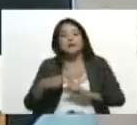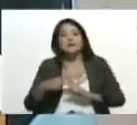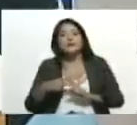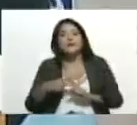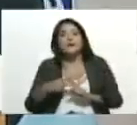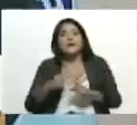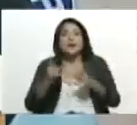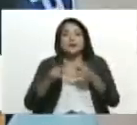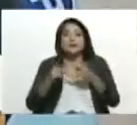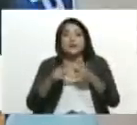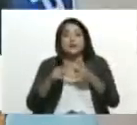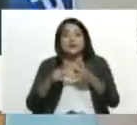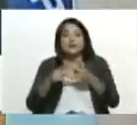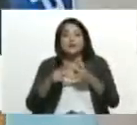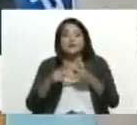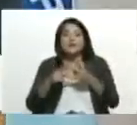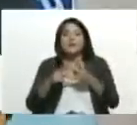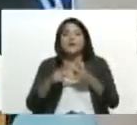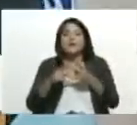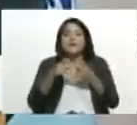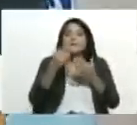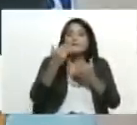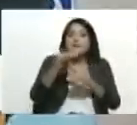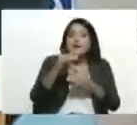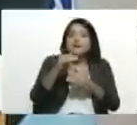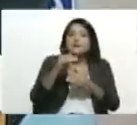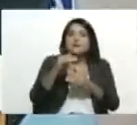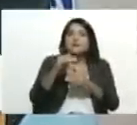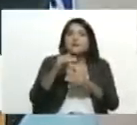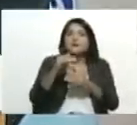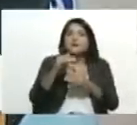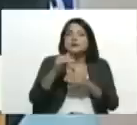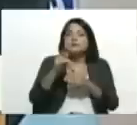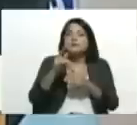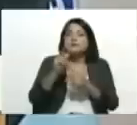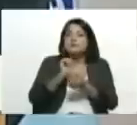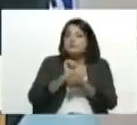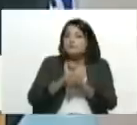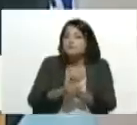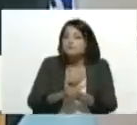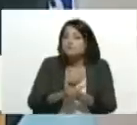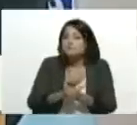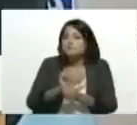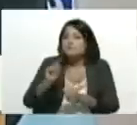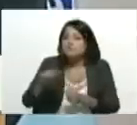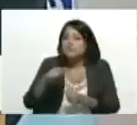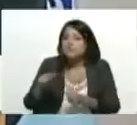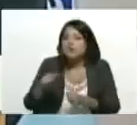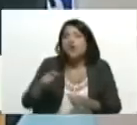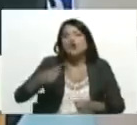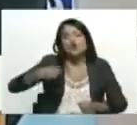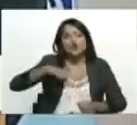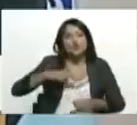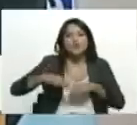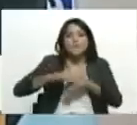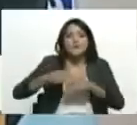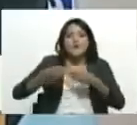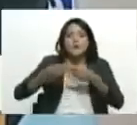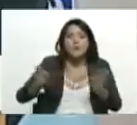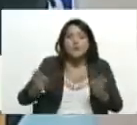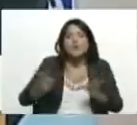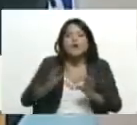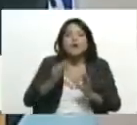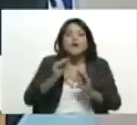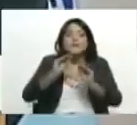sería la de la acusación o no de estos sujetos y bueno el Ministerio Público informará de ello en